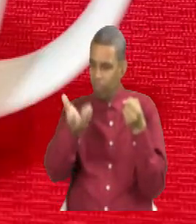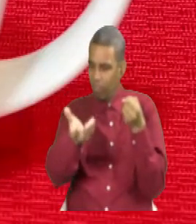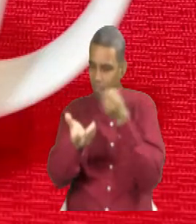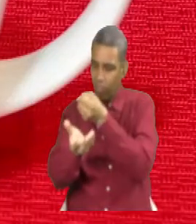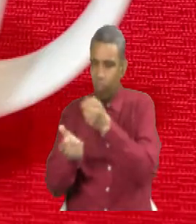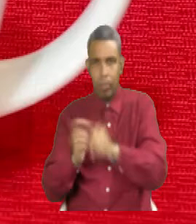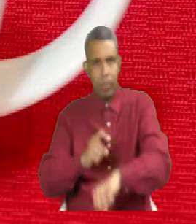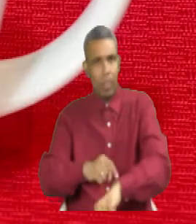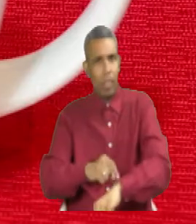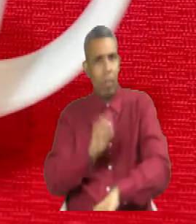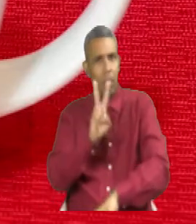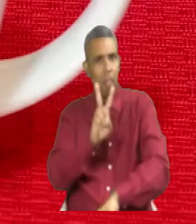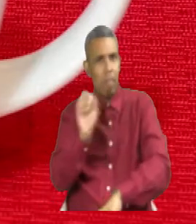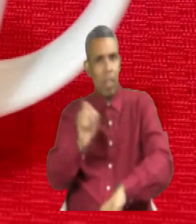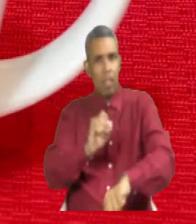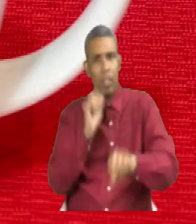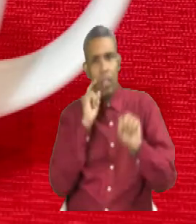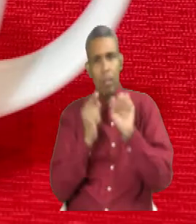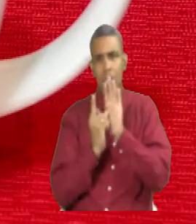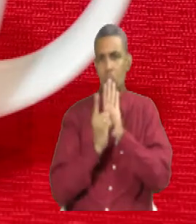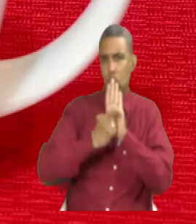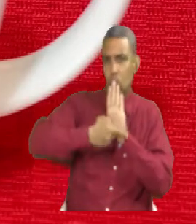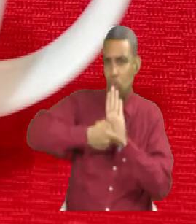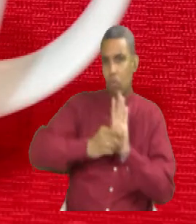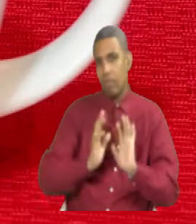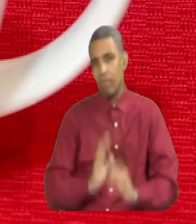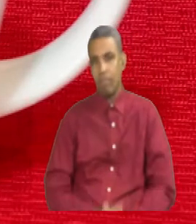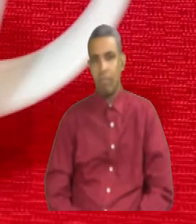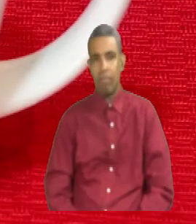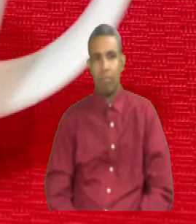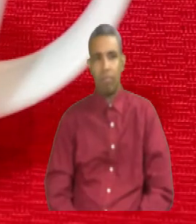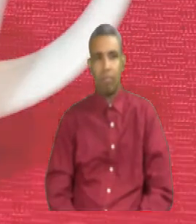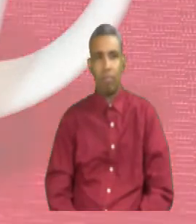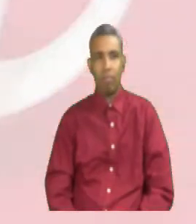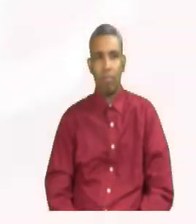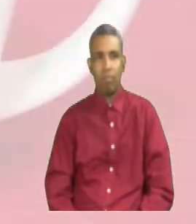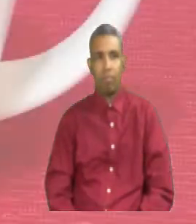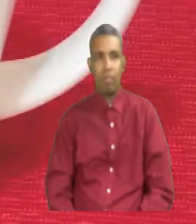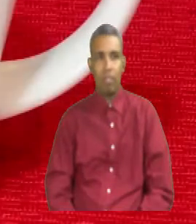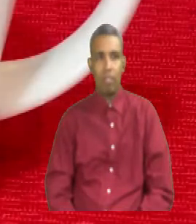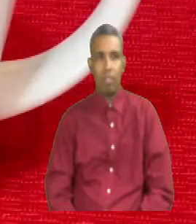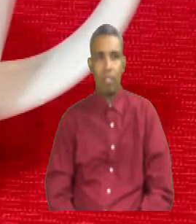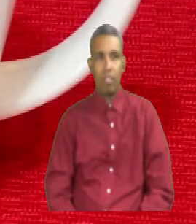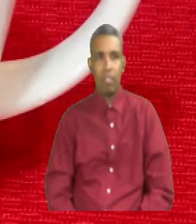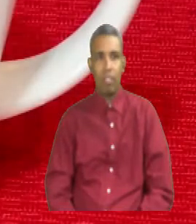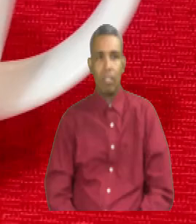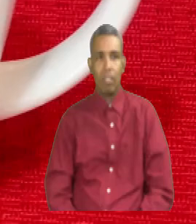nuestro microondas. Todo depende de la potencia. Pero por favor, no